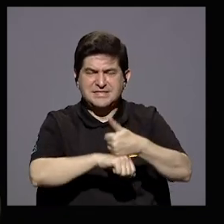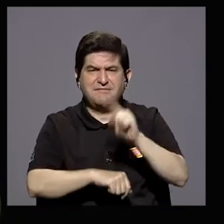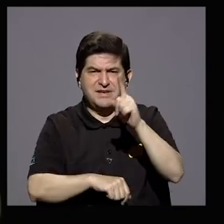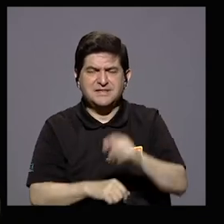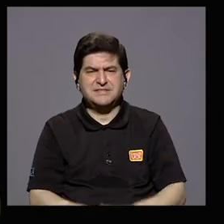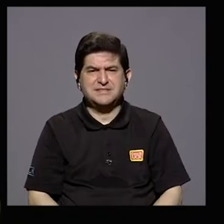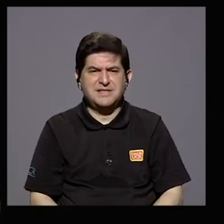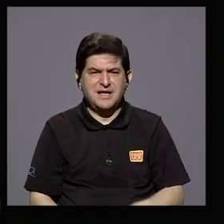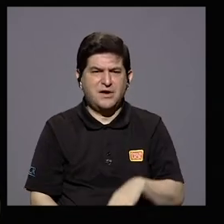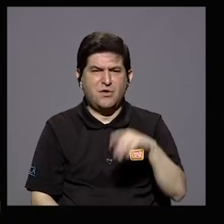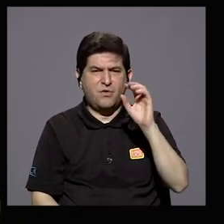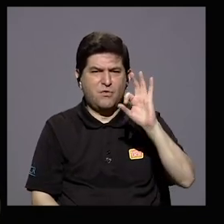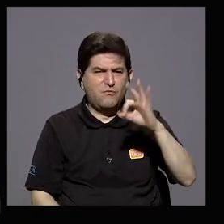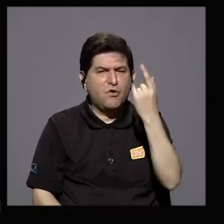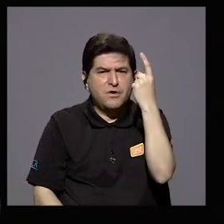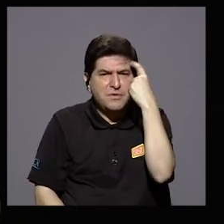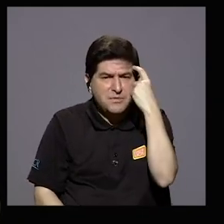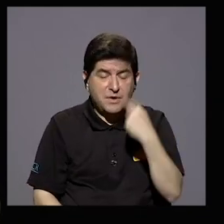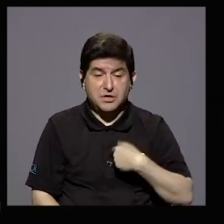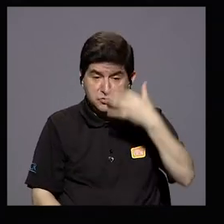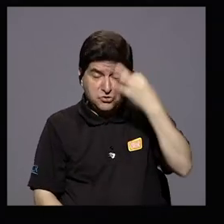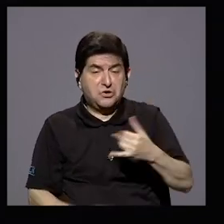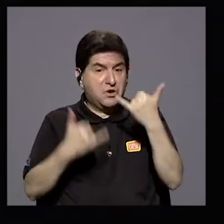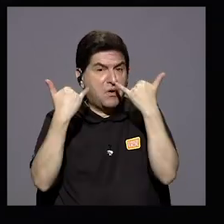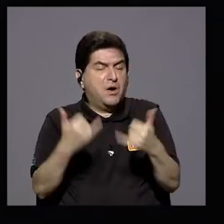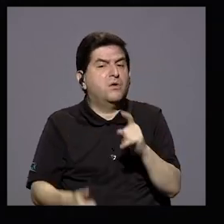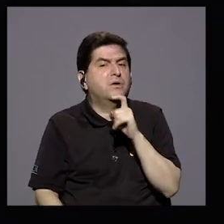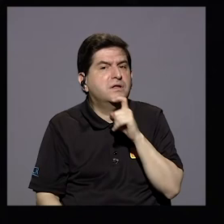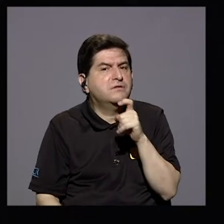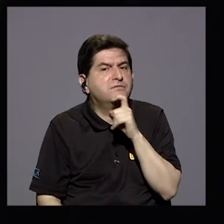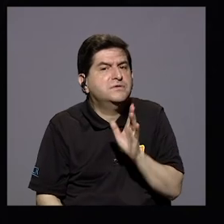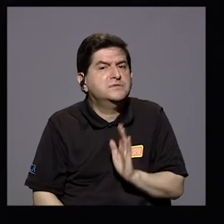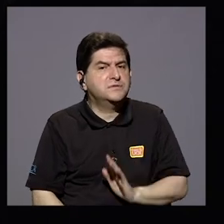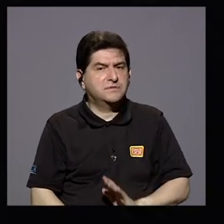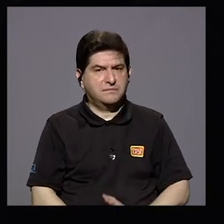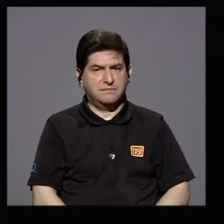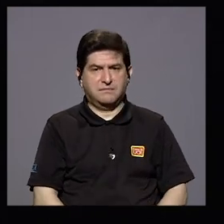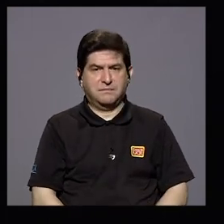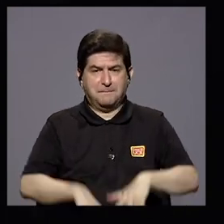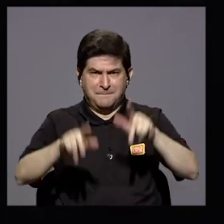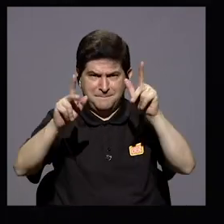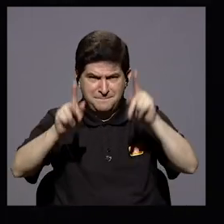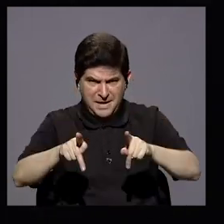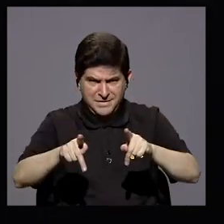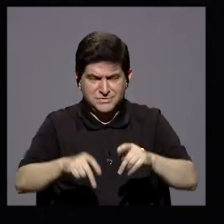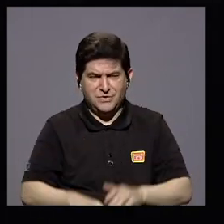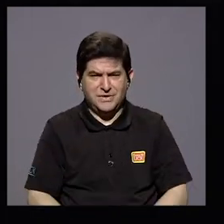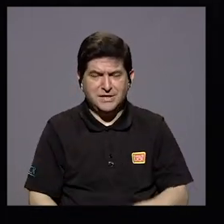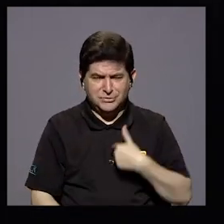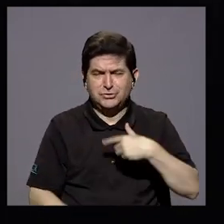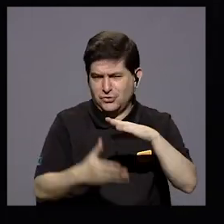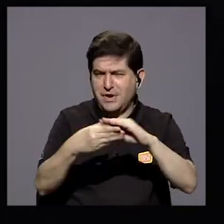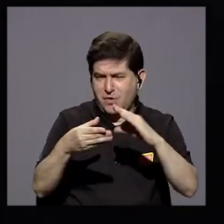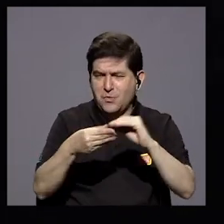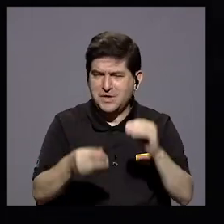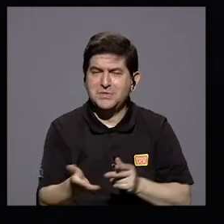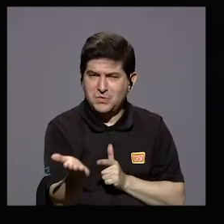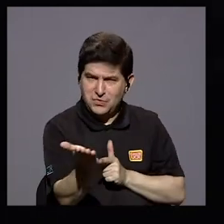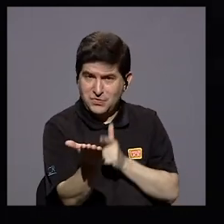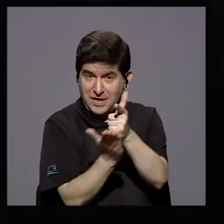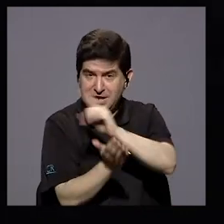¿Ya no hay un líder que tire línea en Liberación Nacional? Yo creo que va a estar difícil. Es decir, porque la gente, le voy a contar, por ejemplo, en